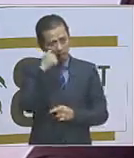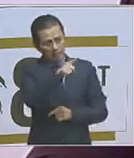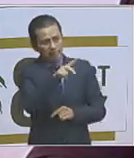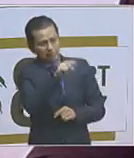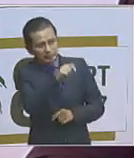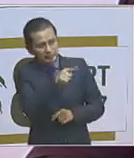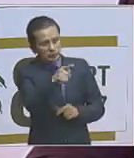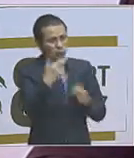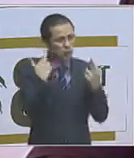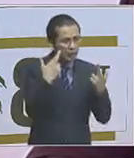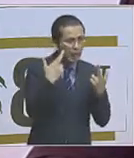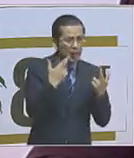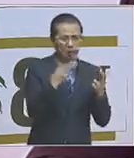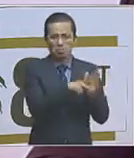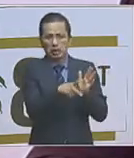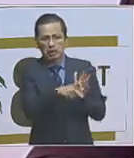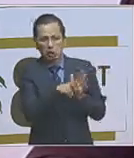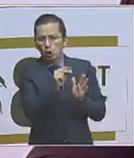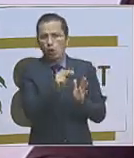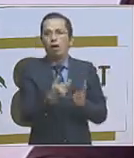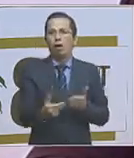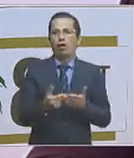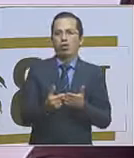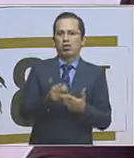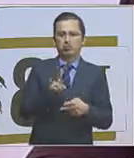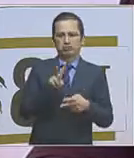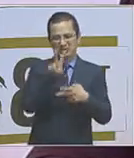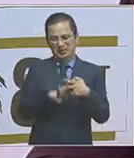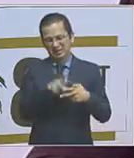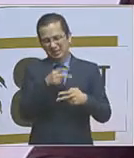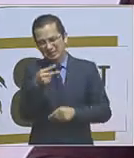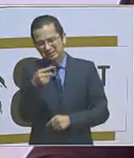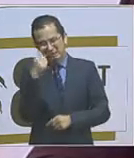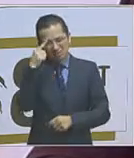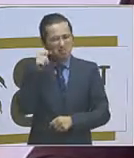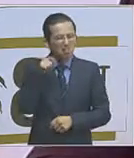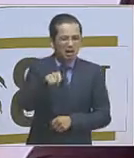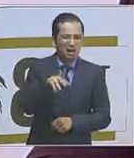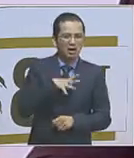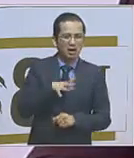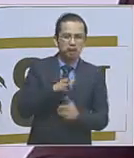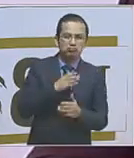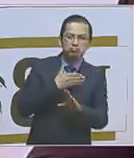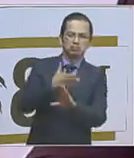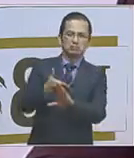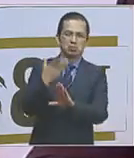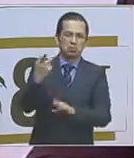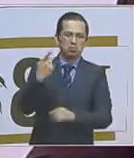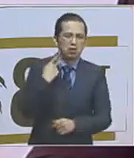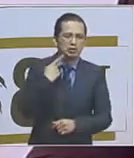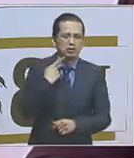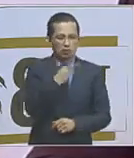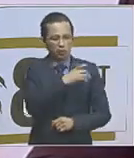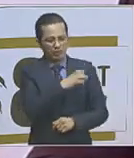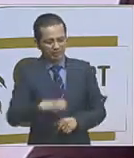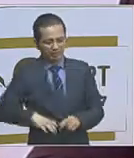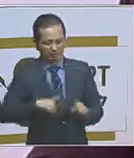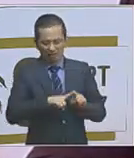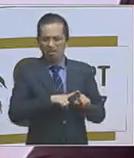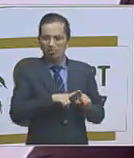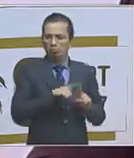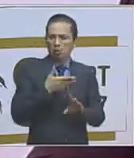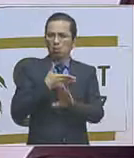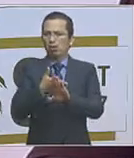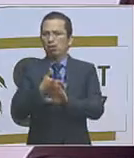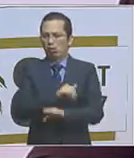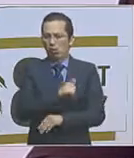sino los hashtags dirigidos desde las dirigencias de los partidos políticos desde los candidatos triunfadores y derrotados que buscan